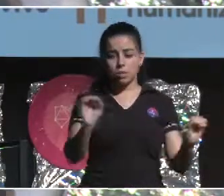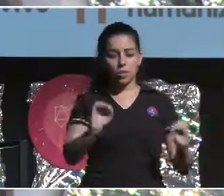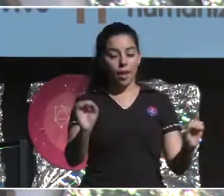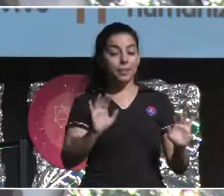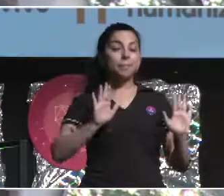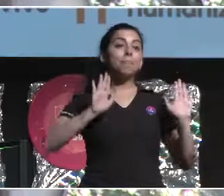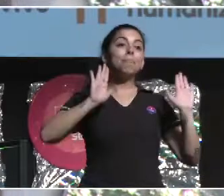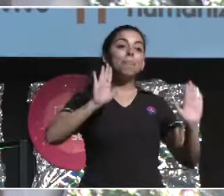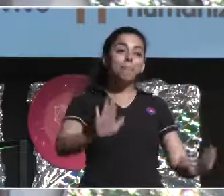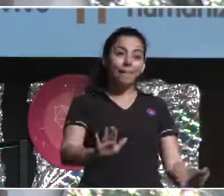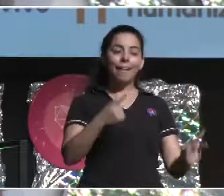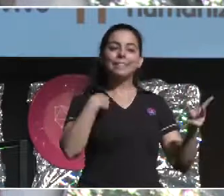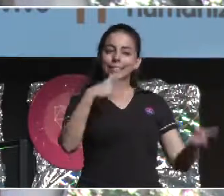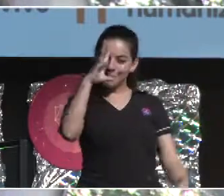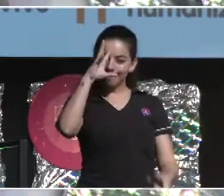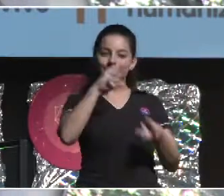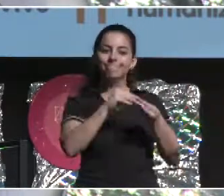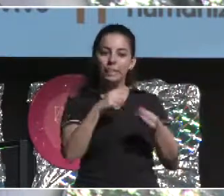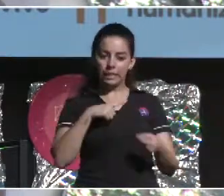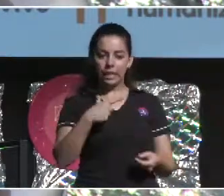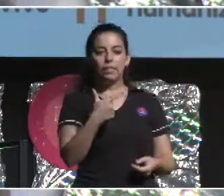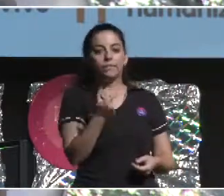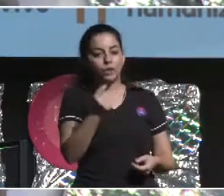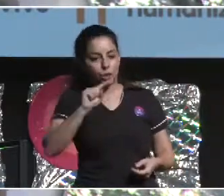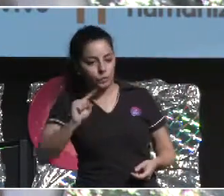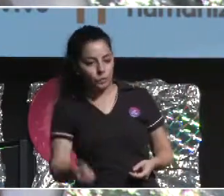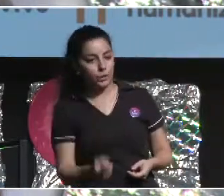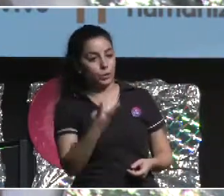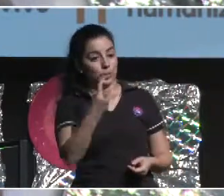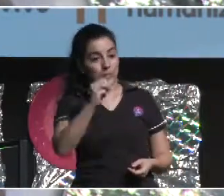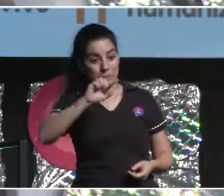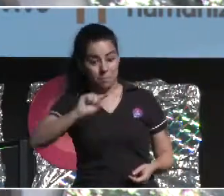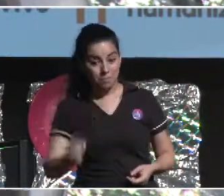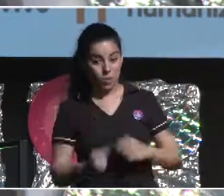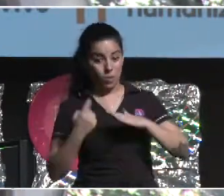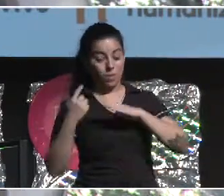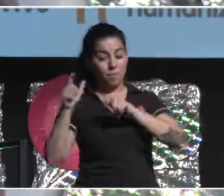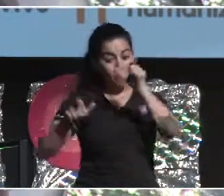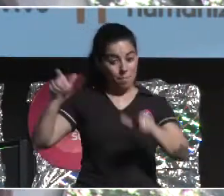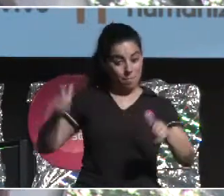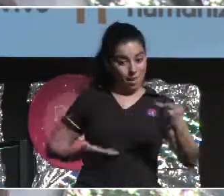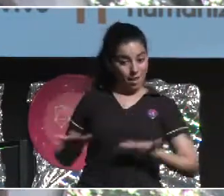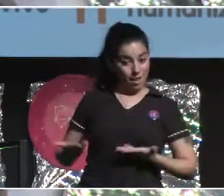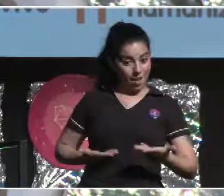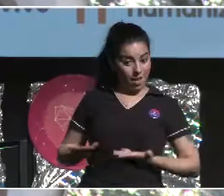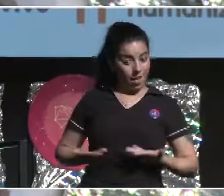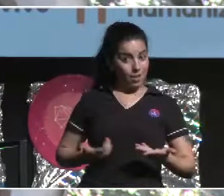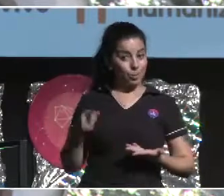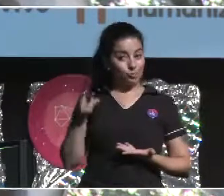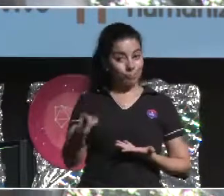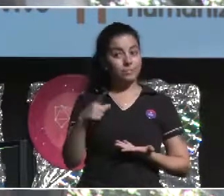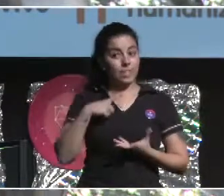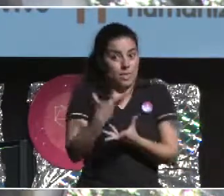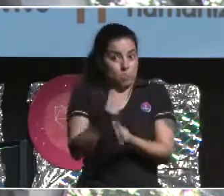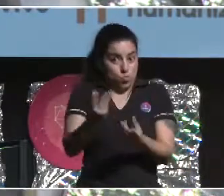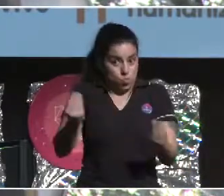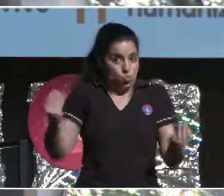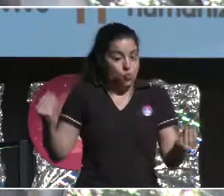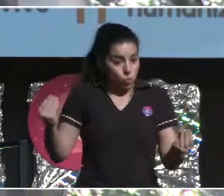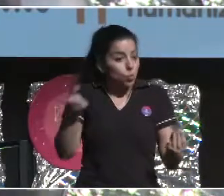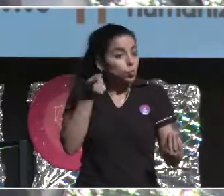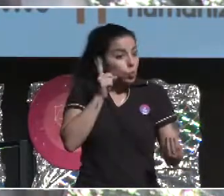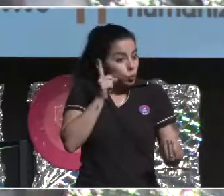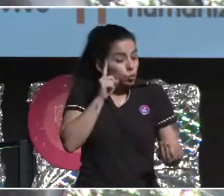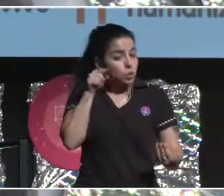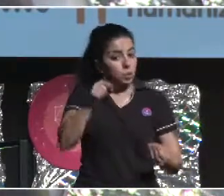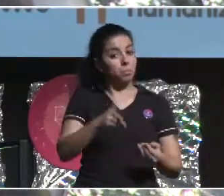embargo, tienen más de 15.000, 20.000 o 30.000 empleados. Si estamos hablando de ese número de empleados en una empresa en la cual todos los